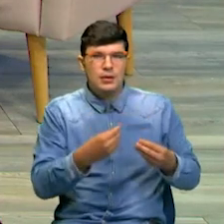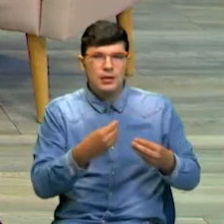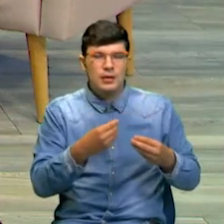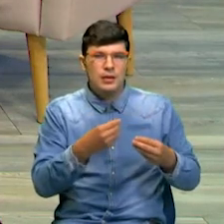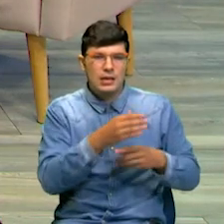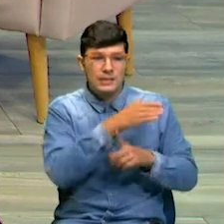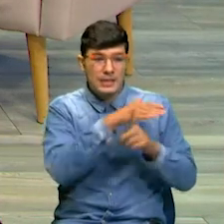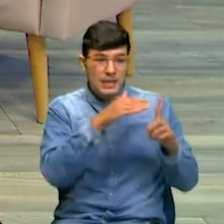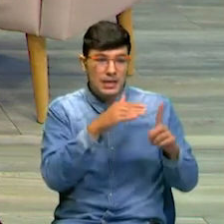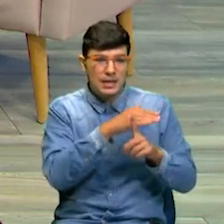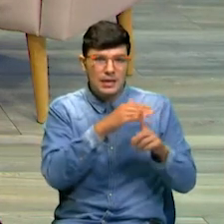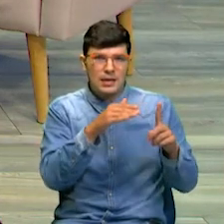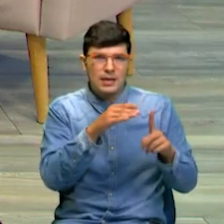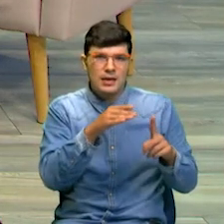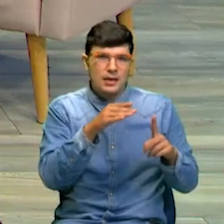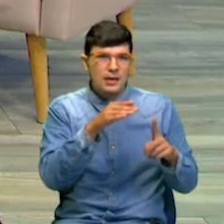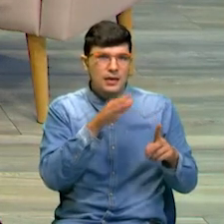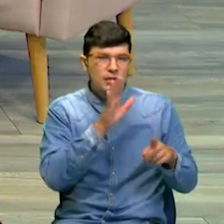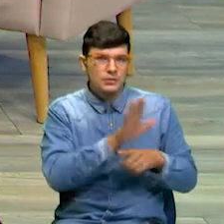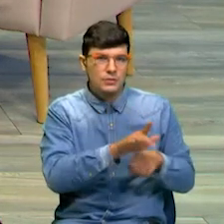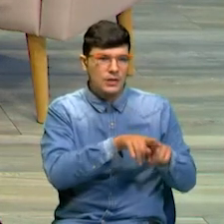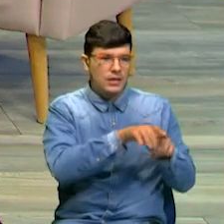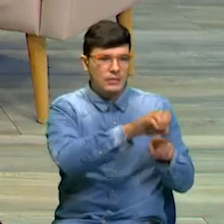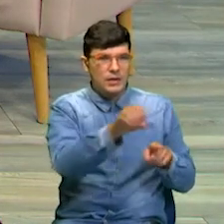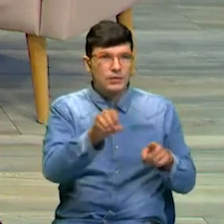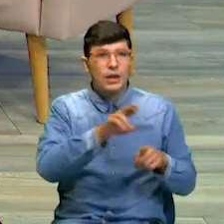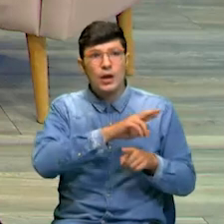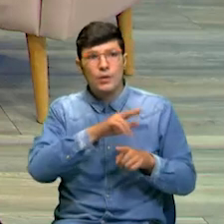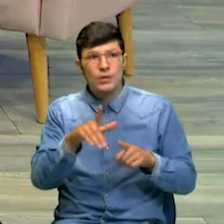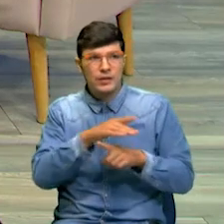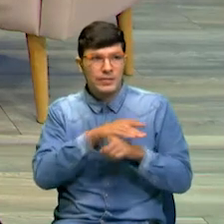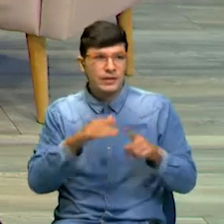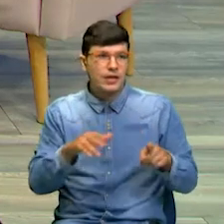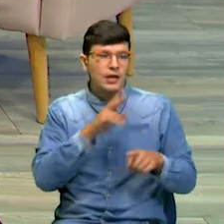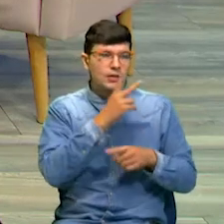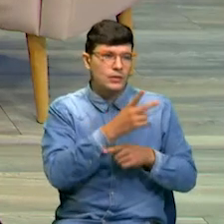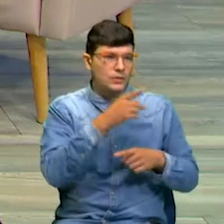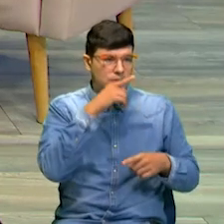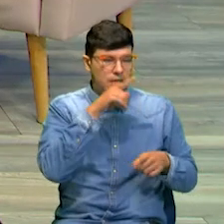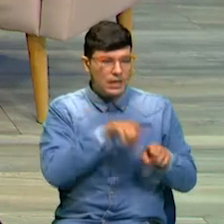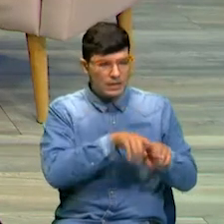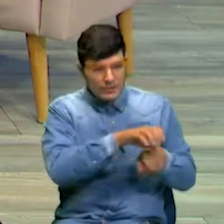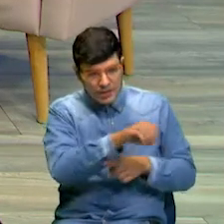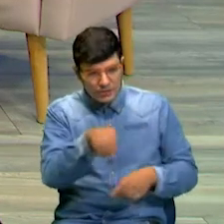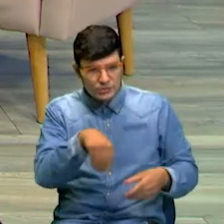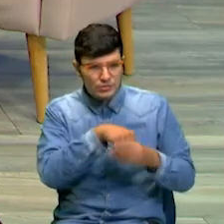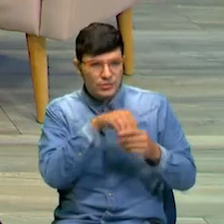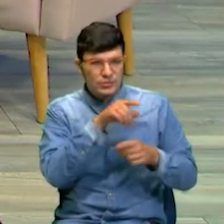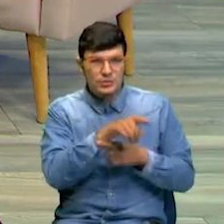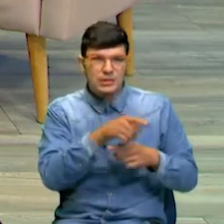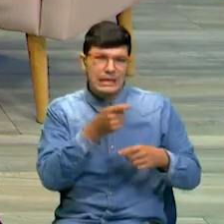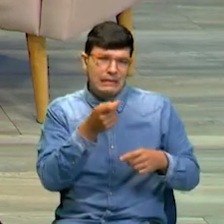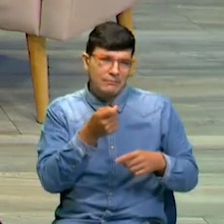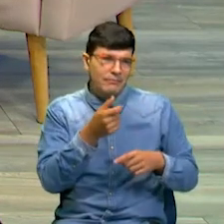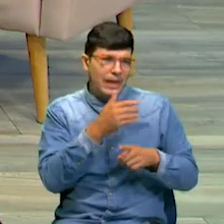mitad de un hermano y la otra mitad de dos hermanos que son